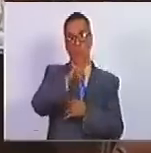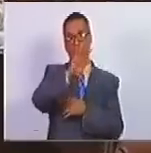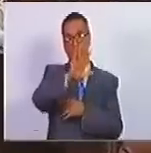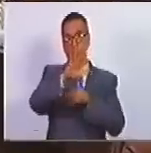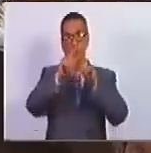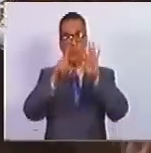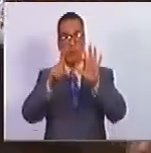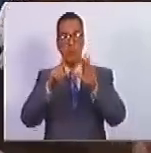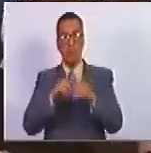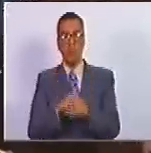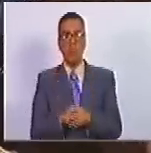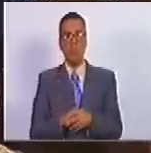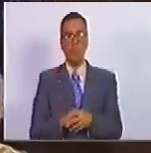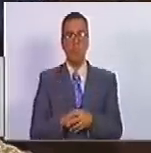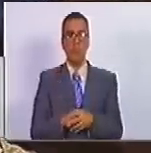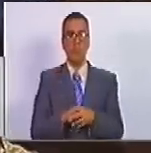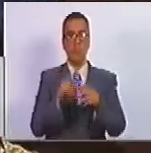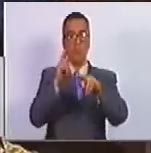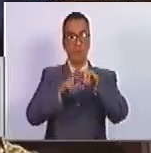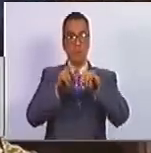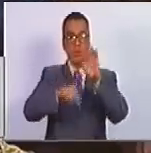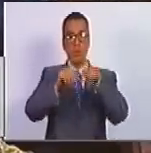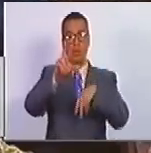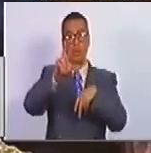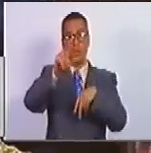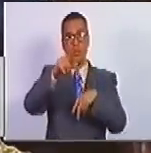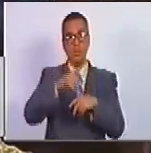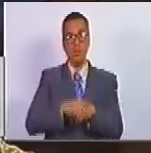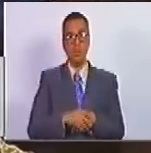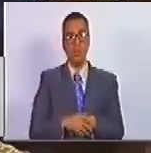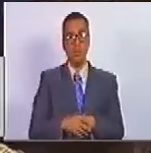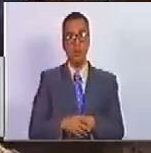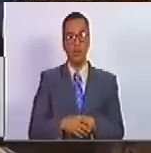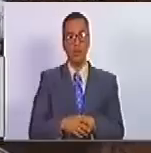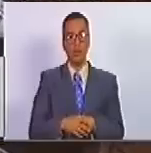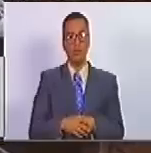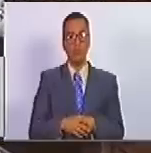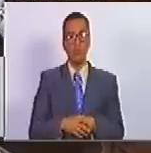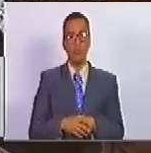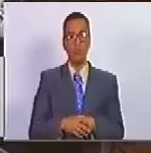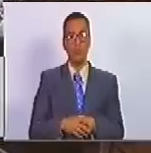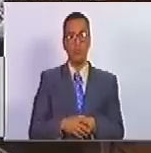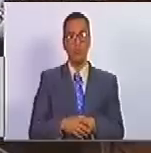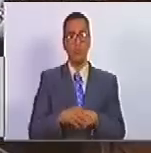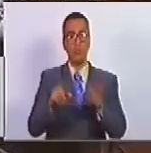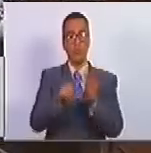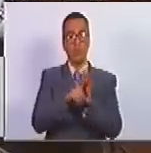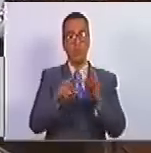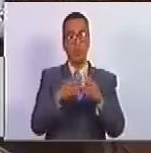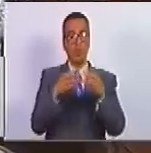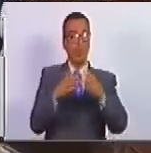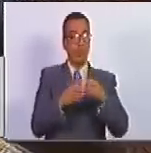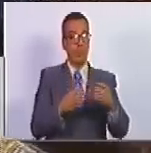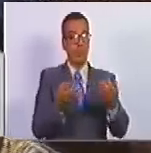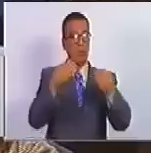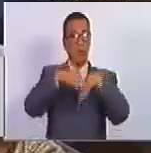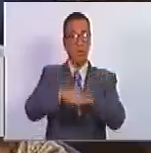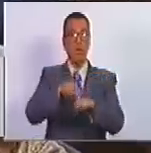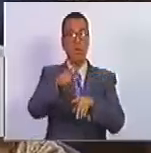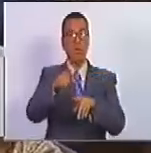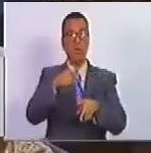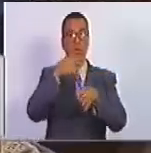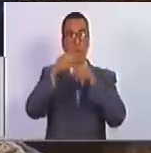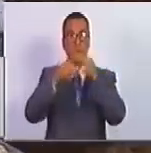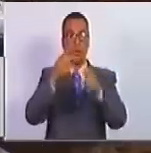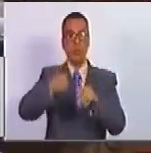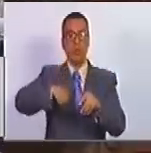156, numeral 13, que corresponde a la ley de coordinación y armonización, ahí se habla